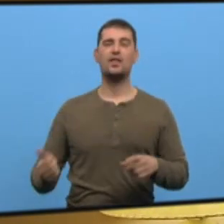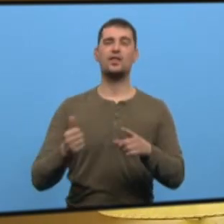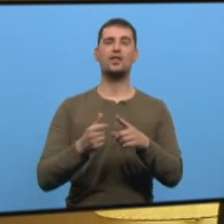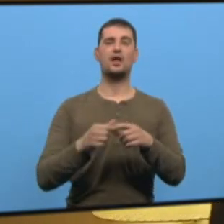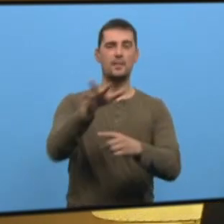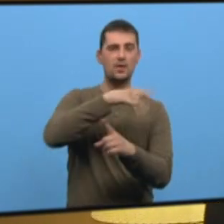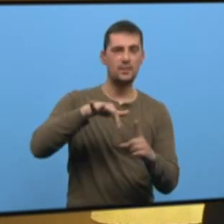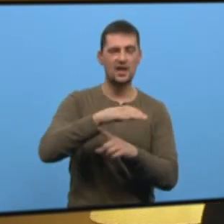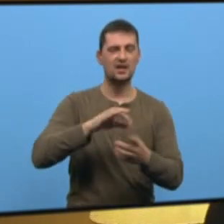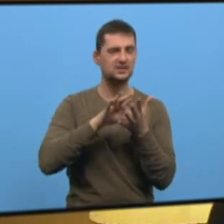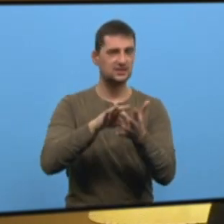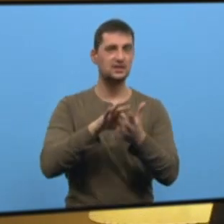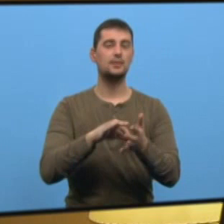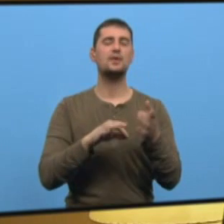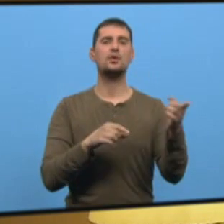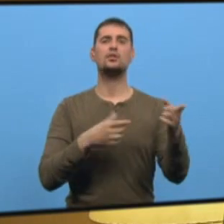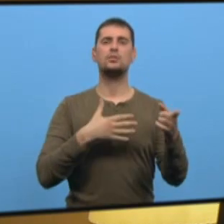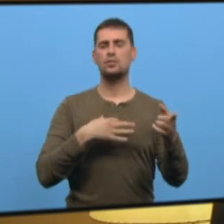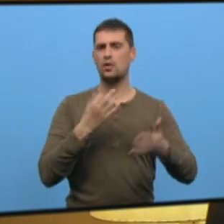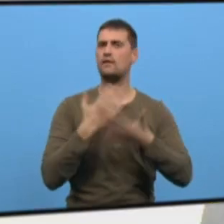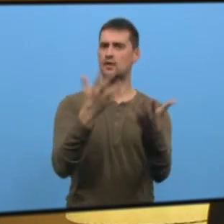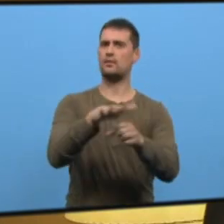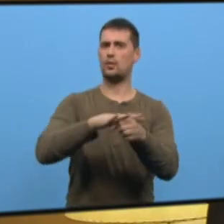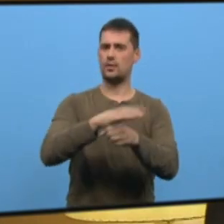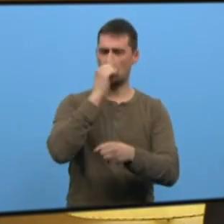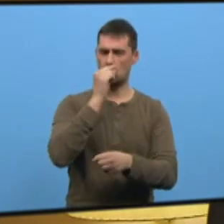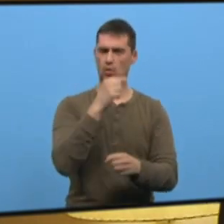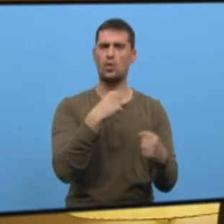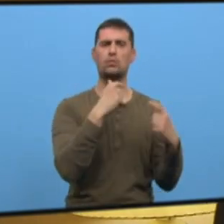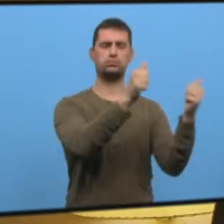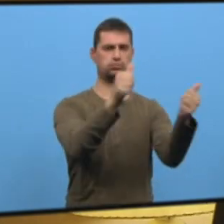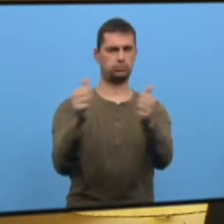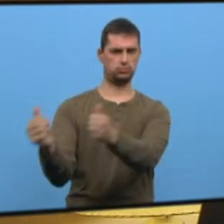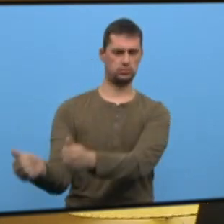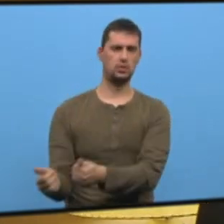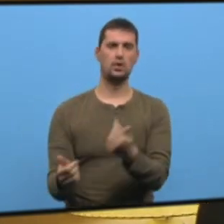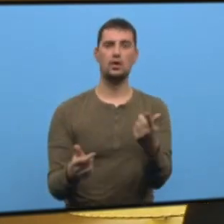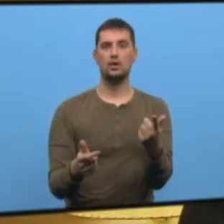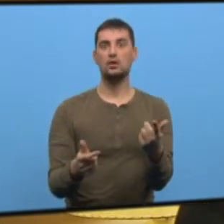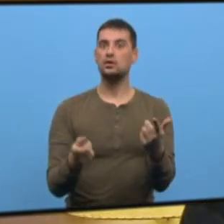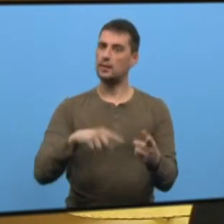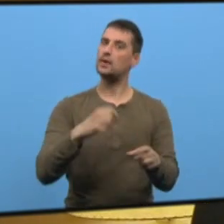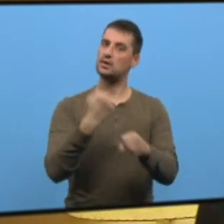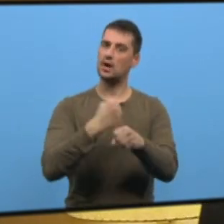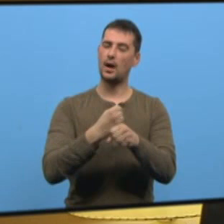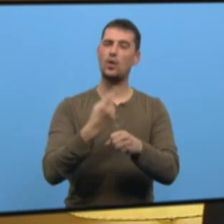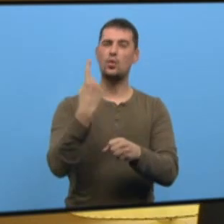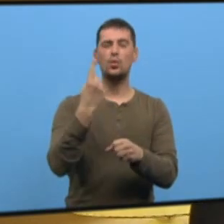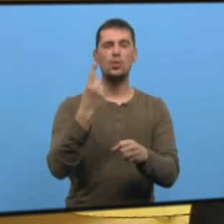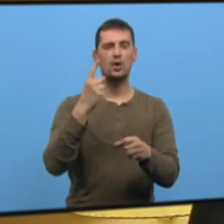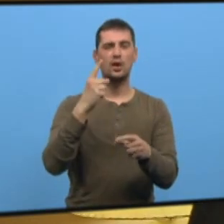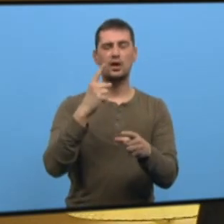e de servicios que puede ofrecer esta esta provincia o facos o Amparo de de traballo también de entidad